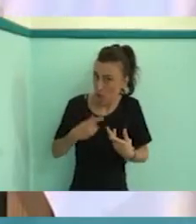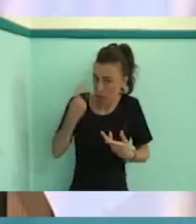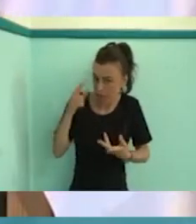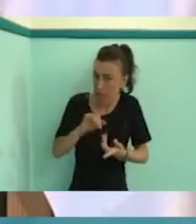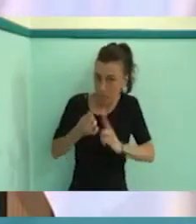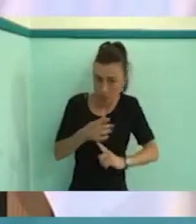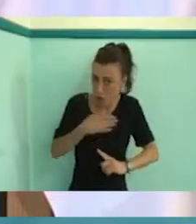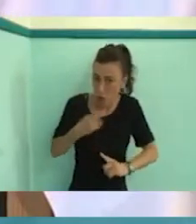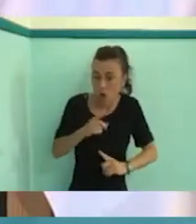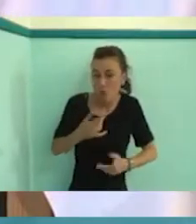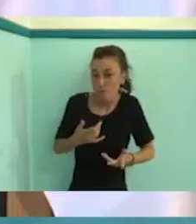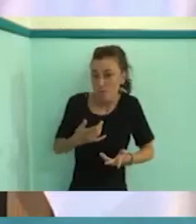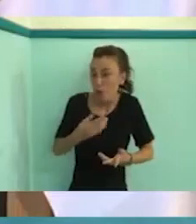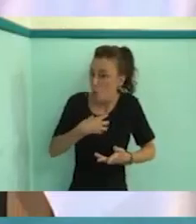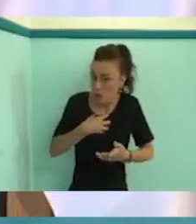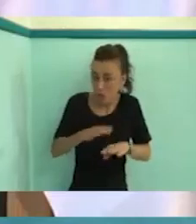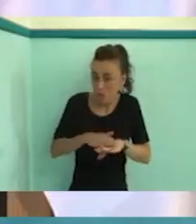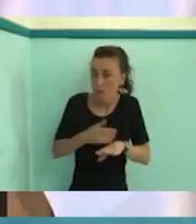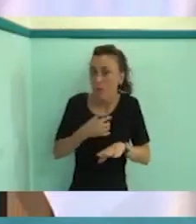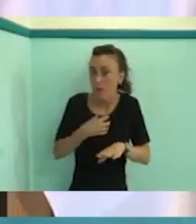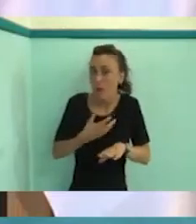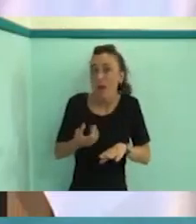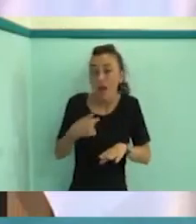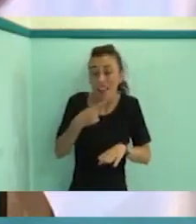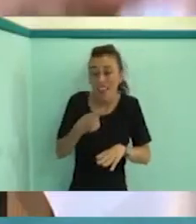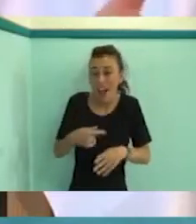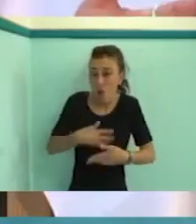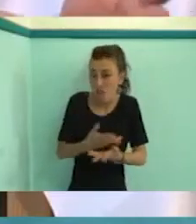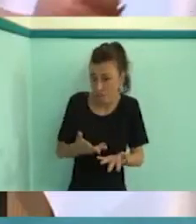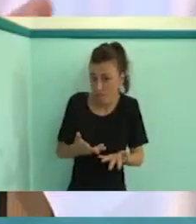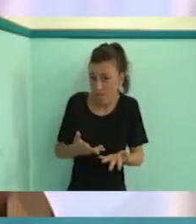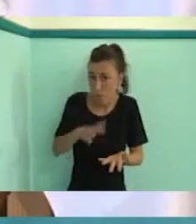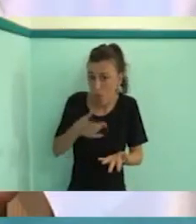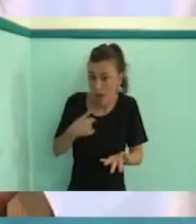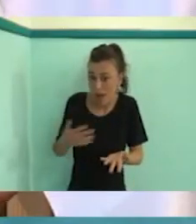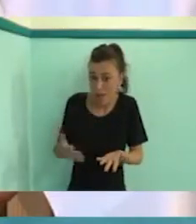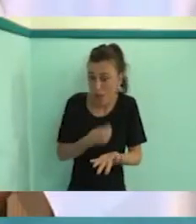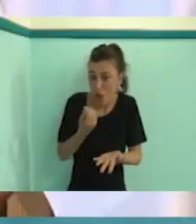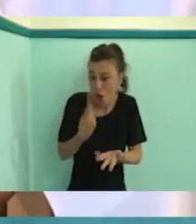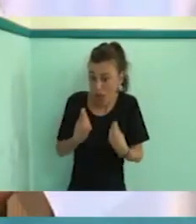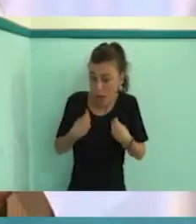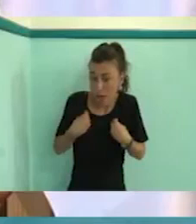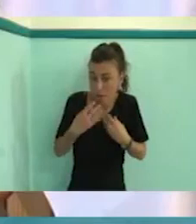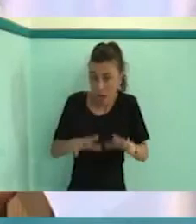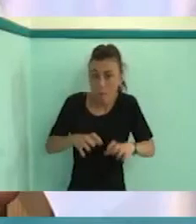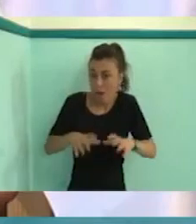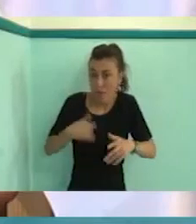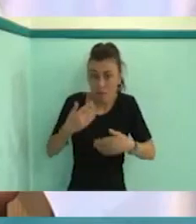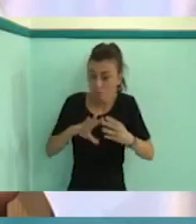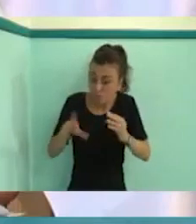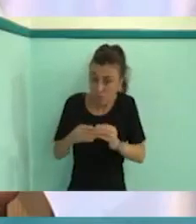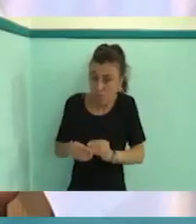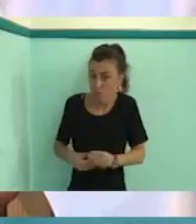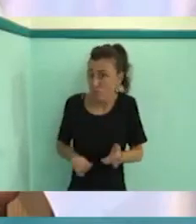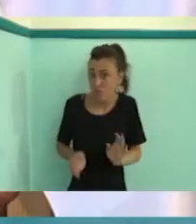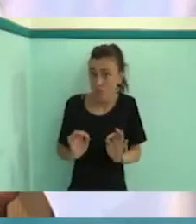confía o sea Confía en que todo va a ir bien y en que vas a aprender de todo esto que estás viviendo y de que y de que todo esto que ahora te parece un mundo Pues